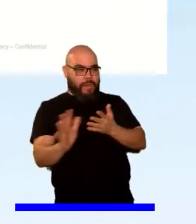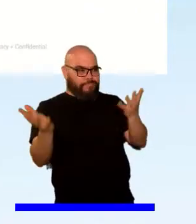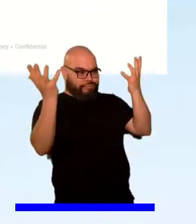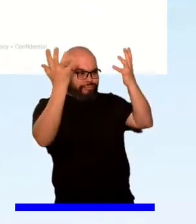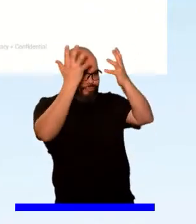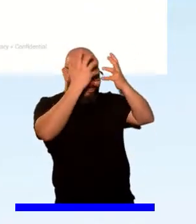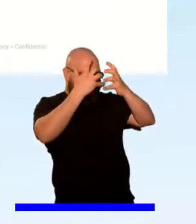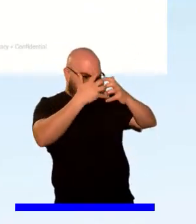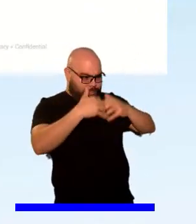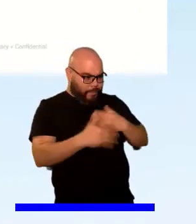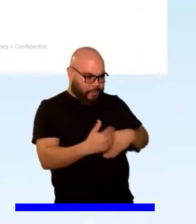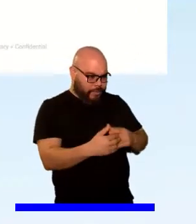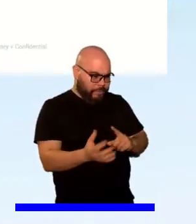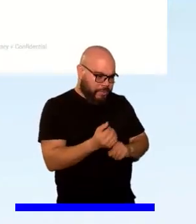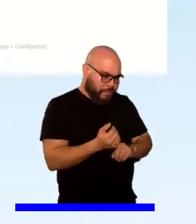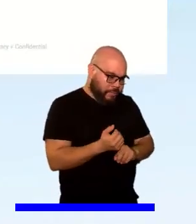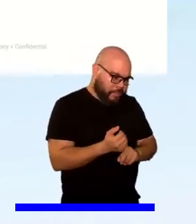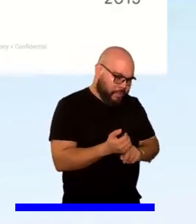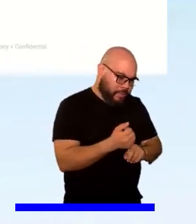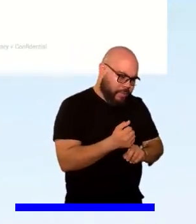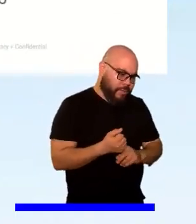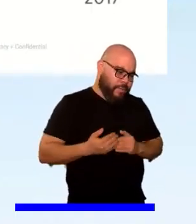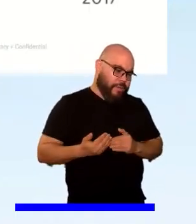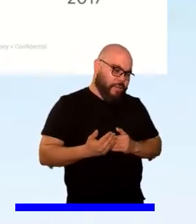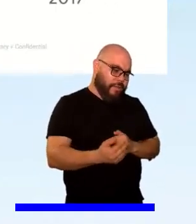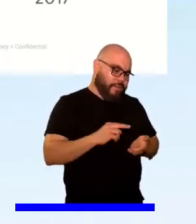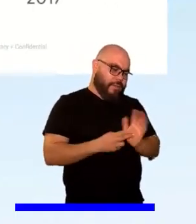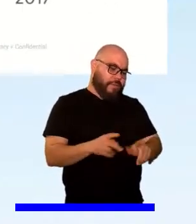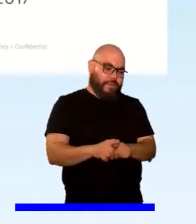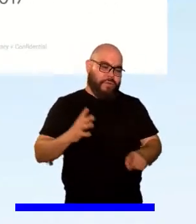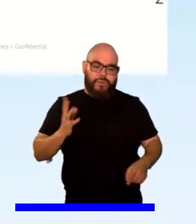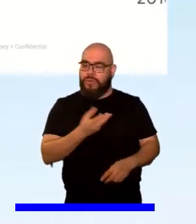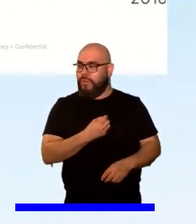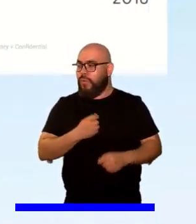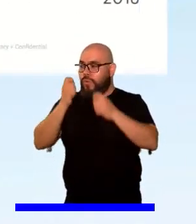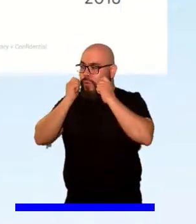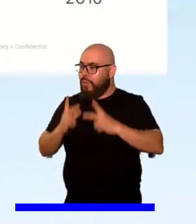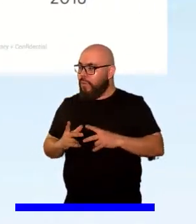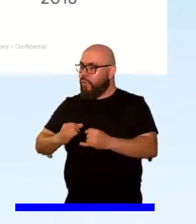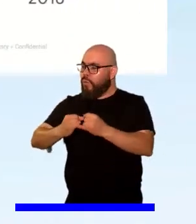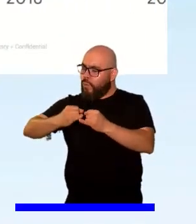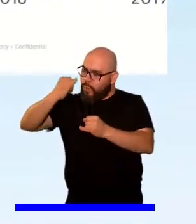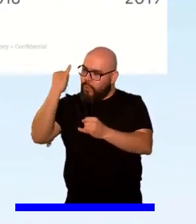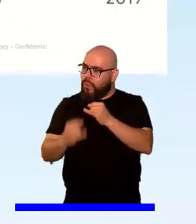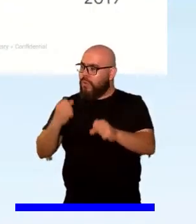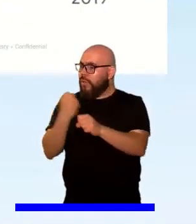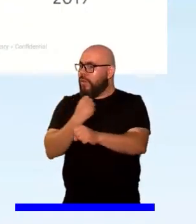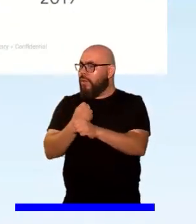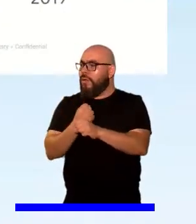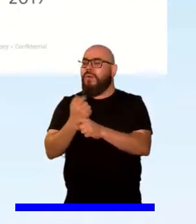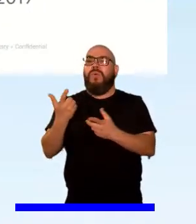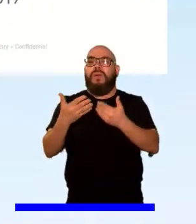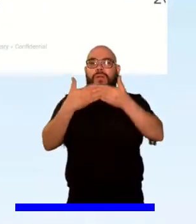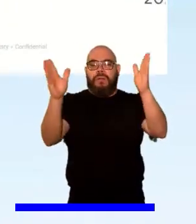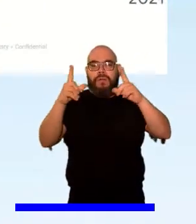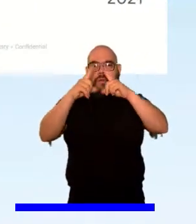proceso. Entonces, son avances que nosotros abrimos para la humanidad. Y el último que nosotros estamos abriendo es Gemini,